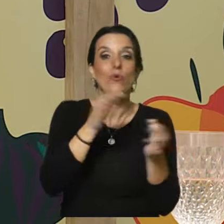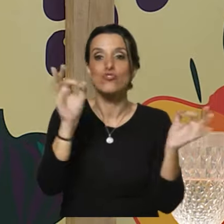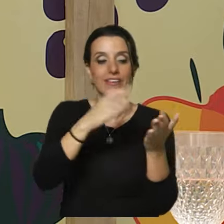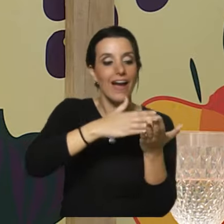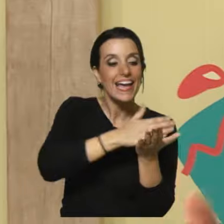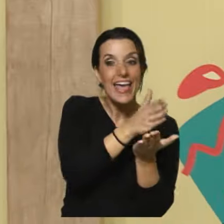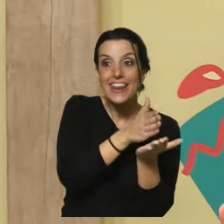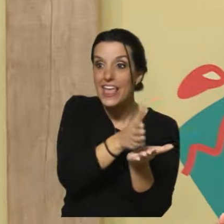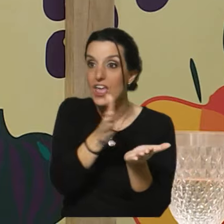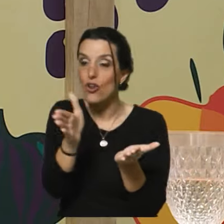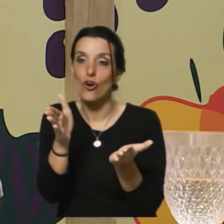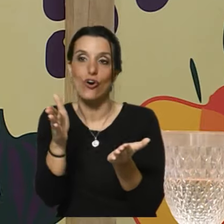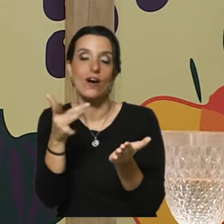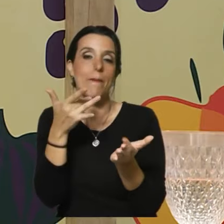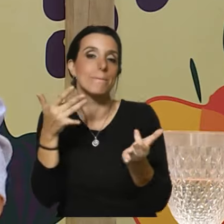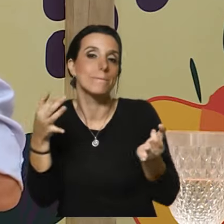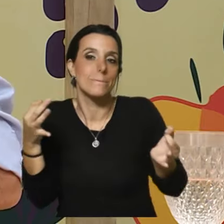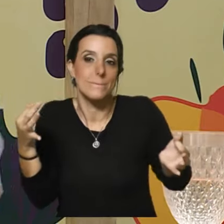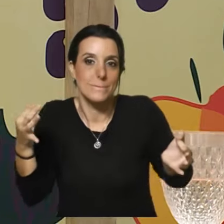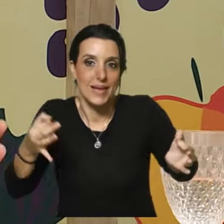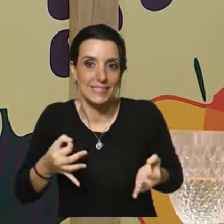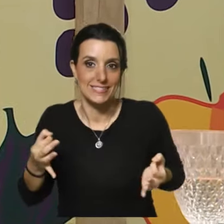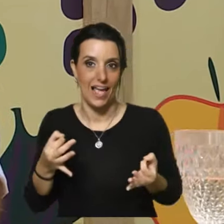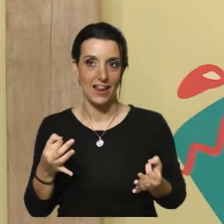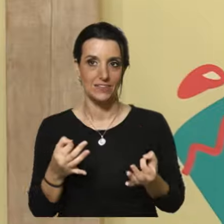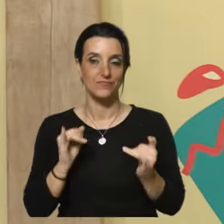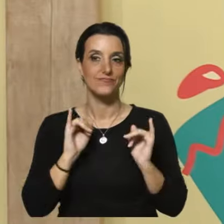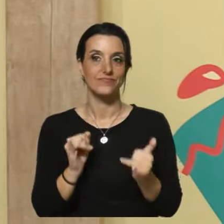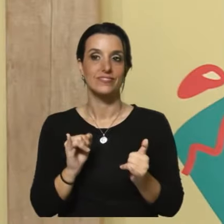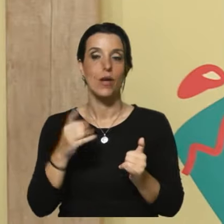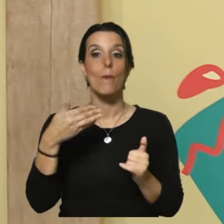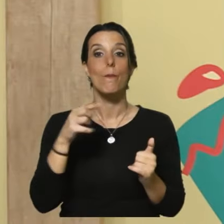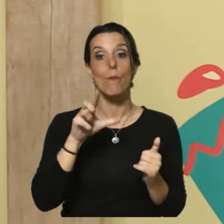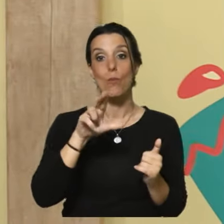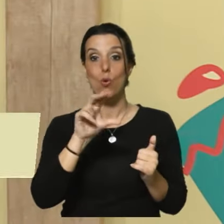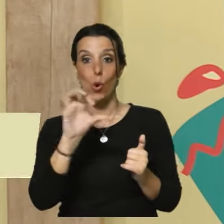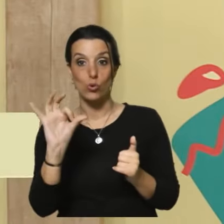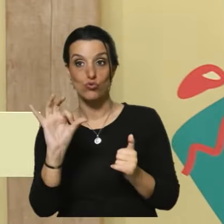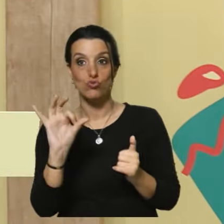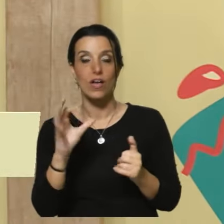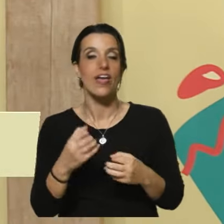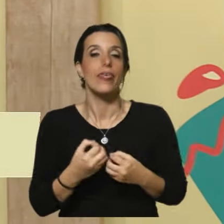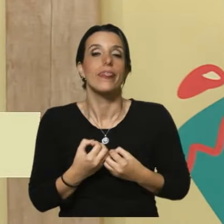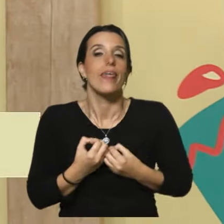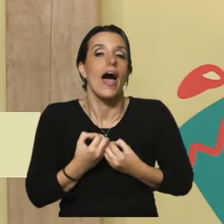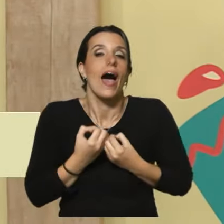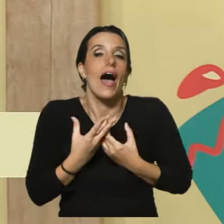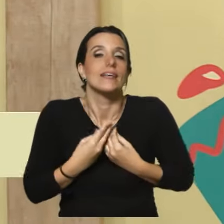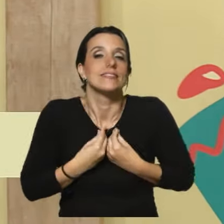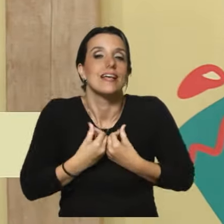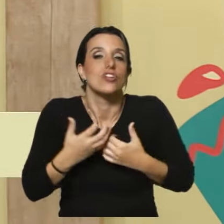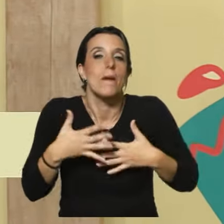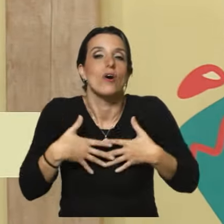musical muy pero muy particular que trasciende toda la frontera sí El blues es un género que transmite tanta tanta